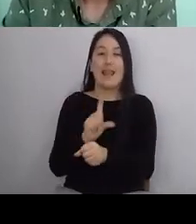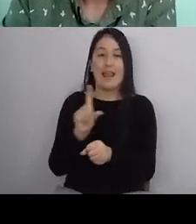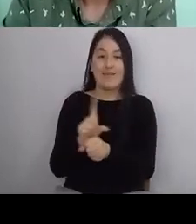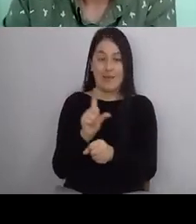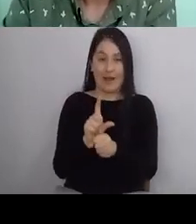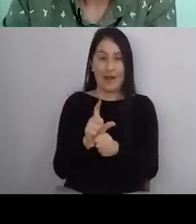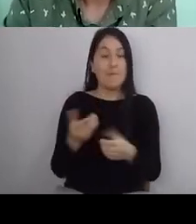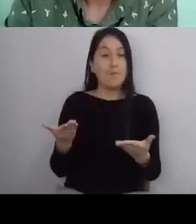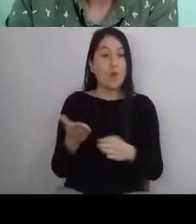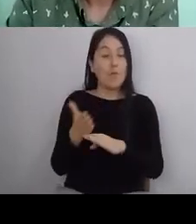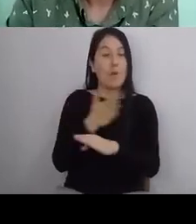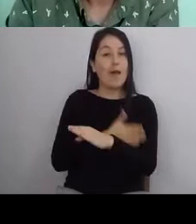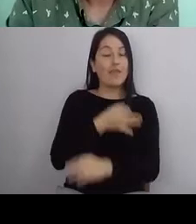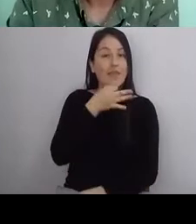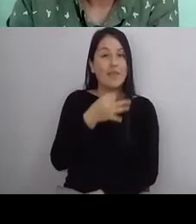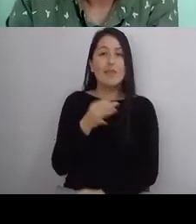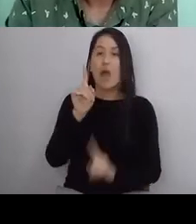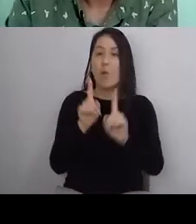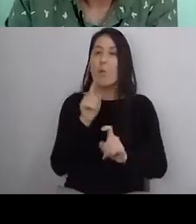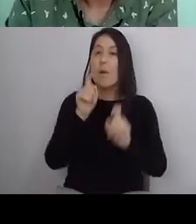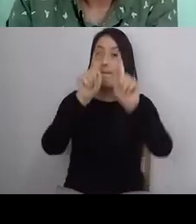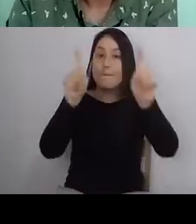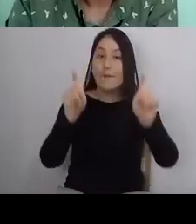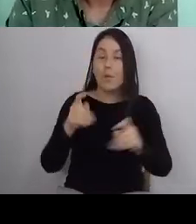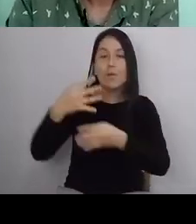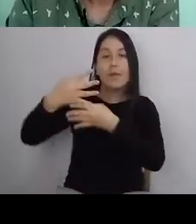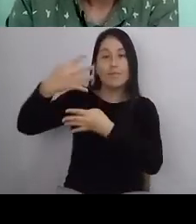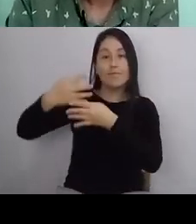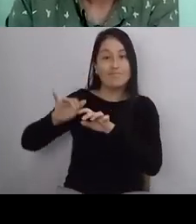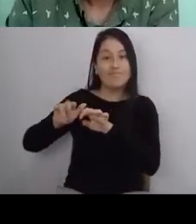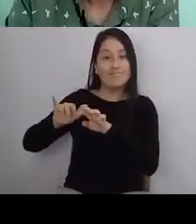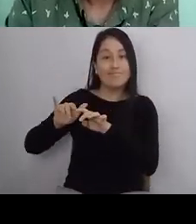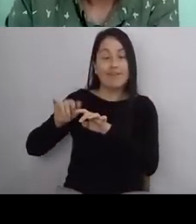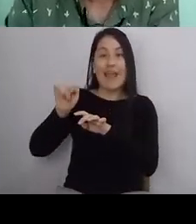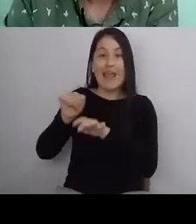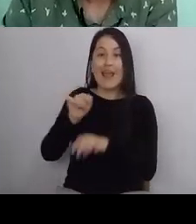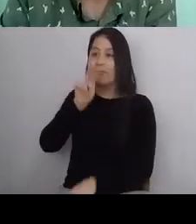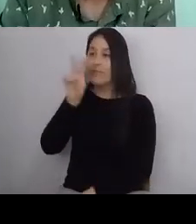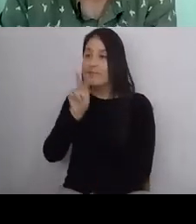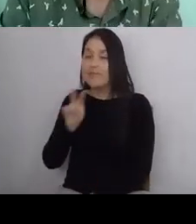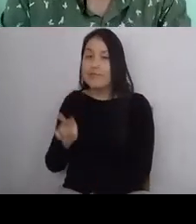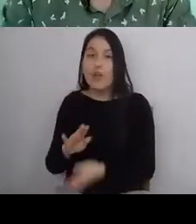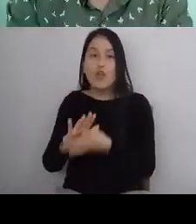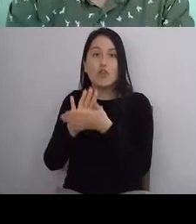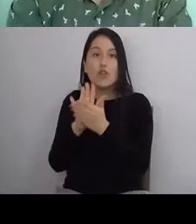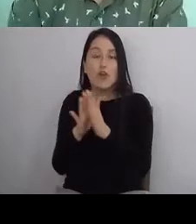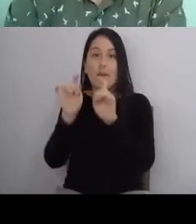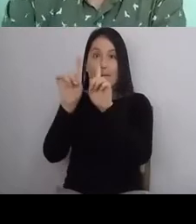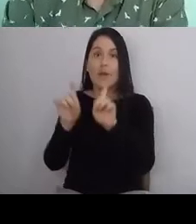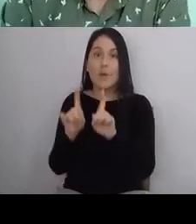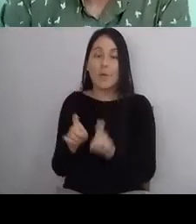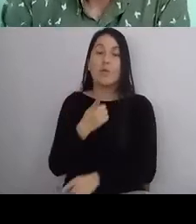Como mencionó Mauro, nos pueden ir dejando sus preguntas en el chat. Ahí el Mauro me va a estar leyendo todas las preguntas. Me interesa mucho que